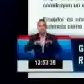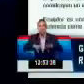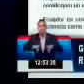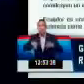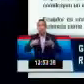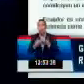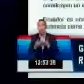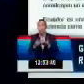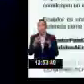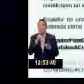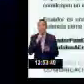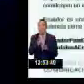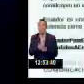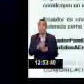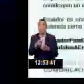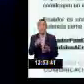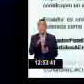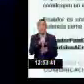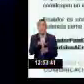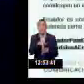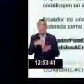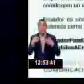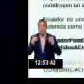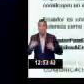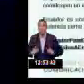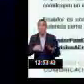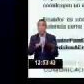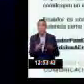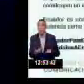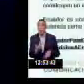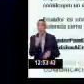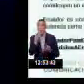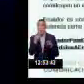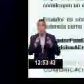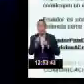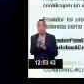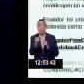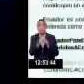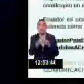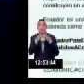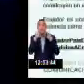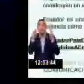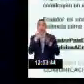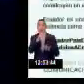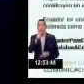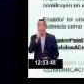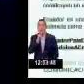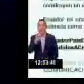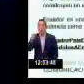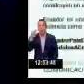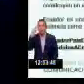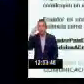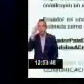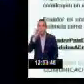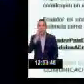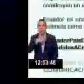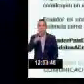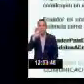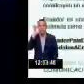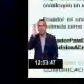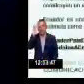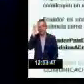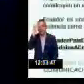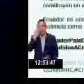y todo acto que ponga en riesgo vidas humanas y bienes públicos y privados. El gobierno muestra su preocupación por